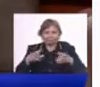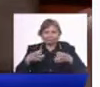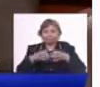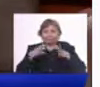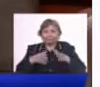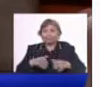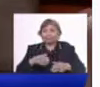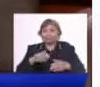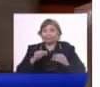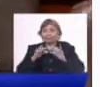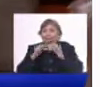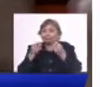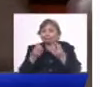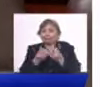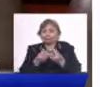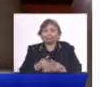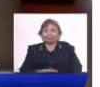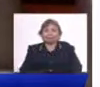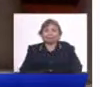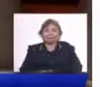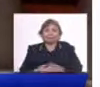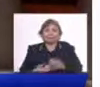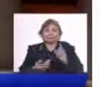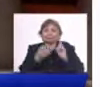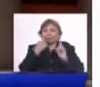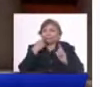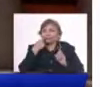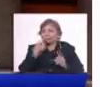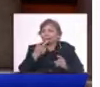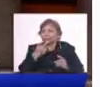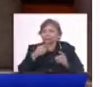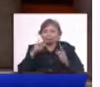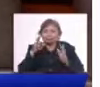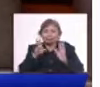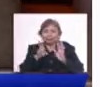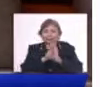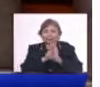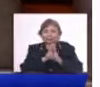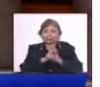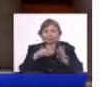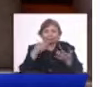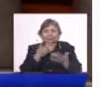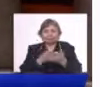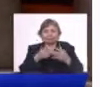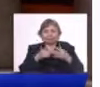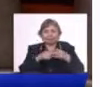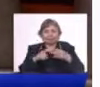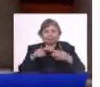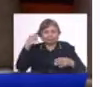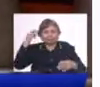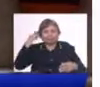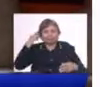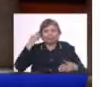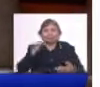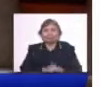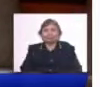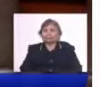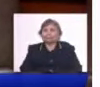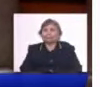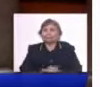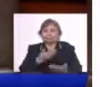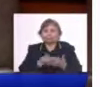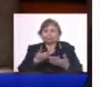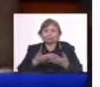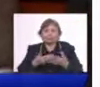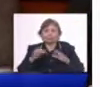las bancadas del frente, la voluntad de darle una salida política a esto. Y una de las cosas